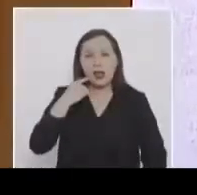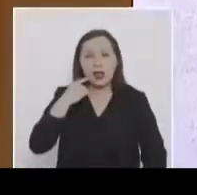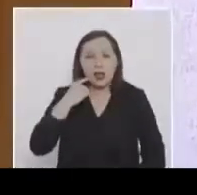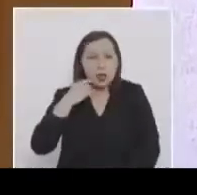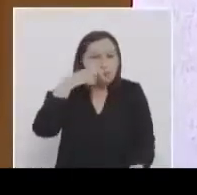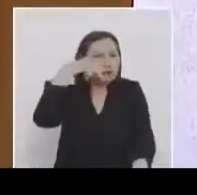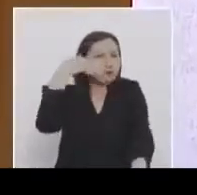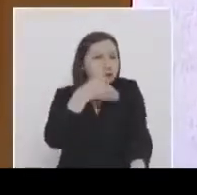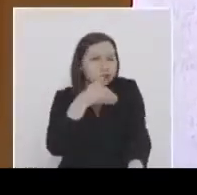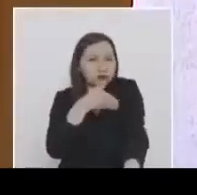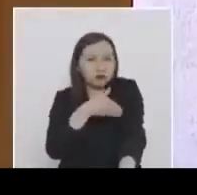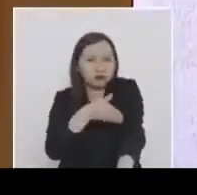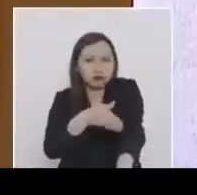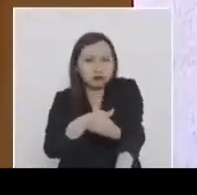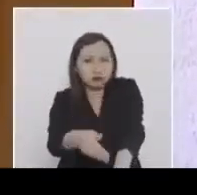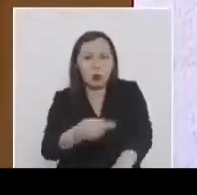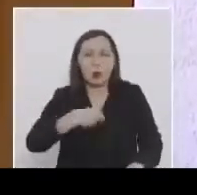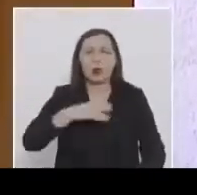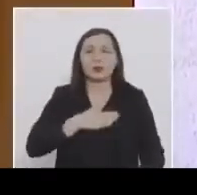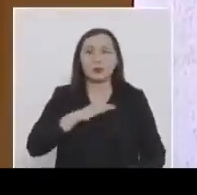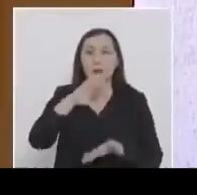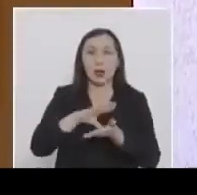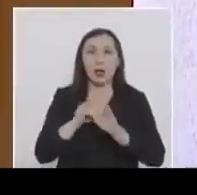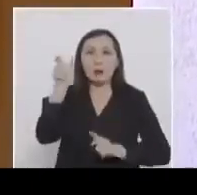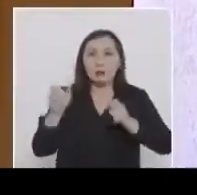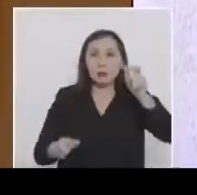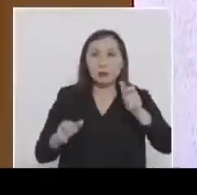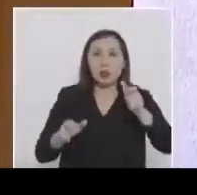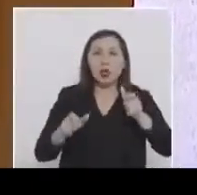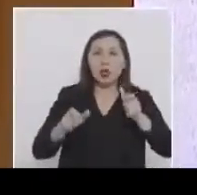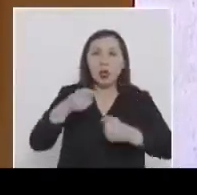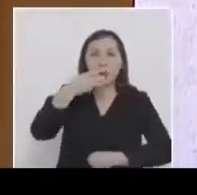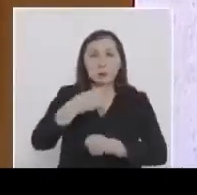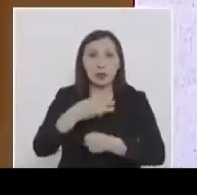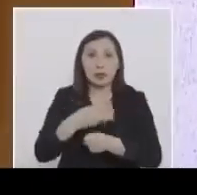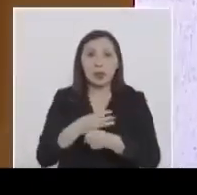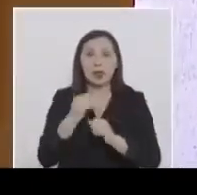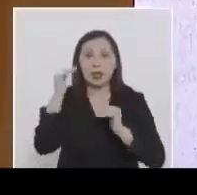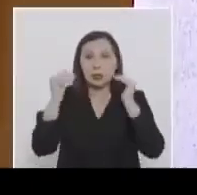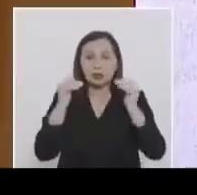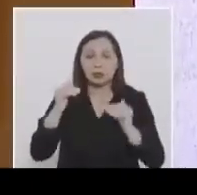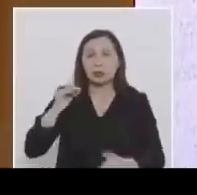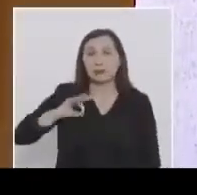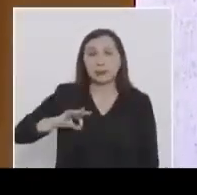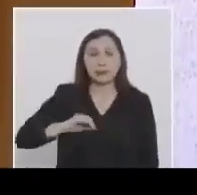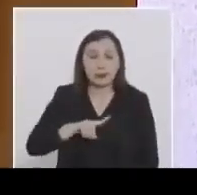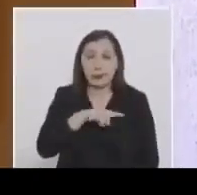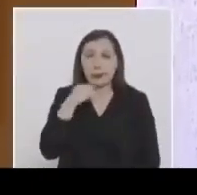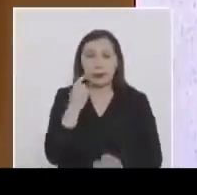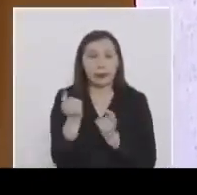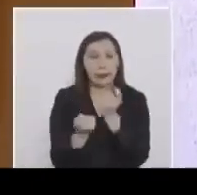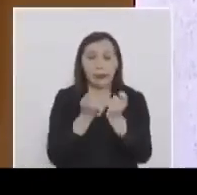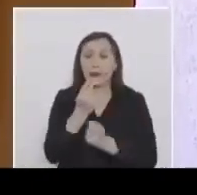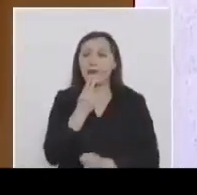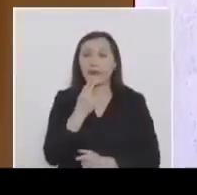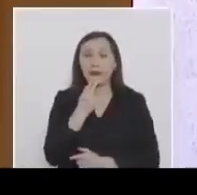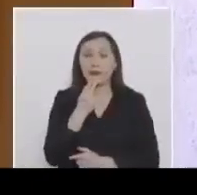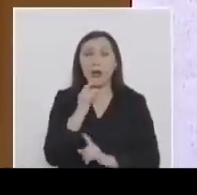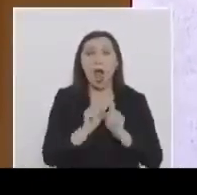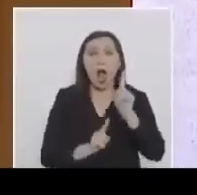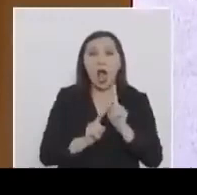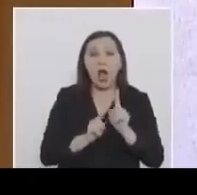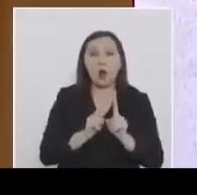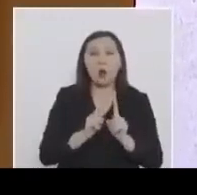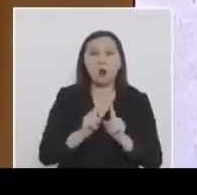nuestro país, las de las personas mayores cuya pensión no les alcanza para vivir porque algunos